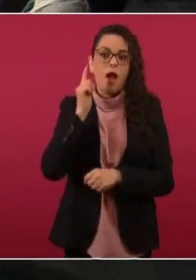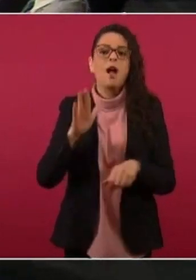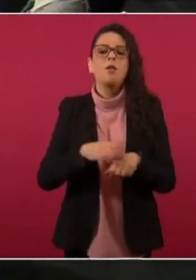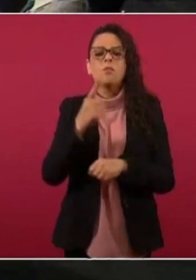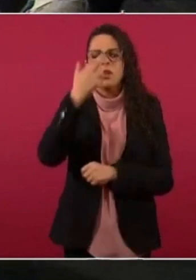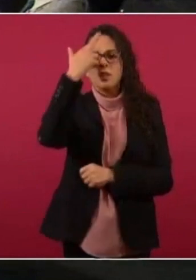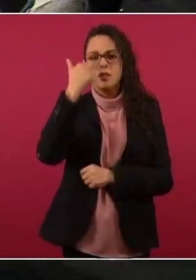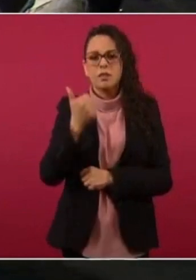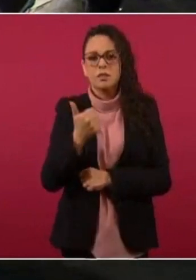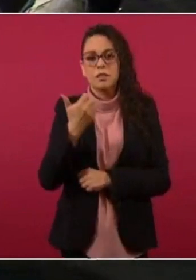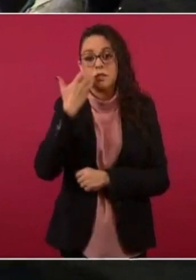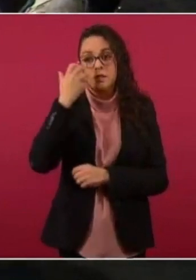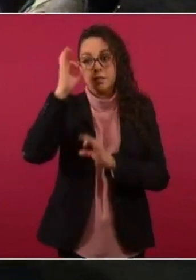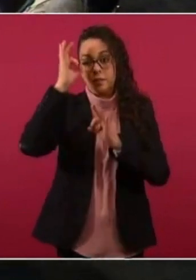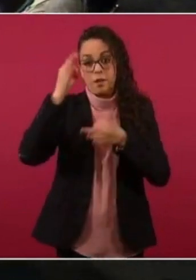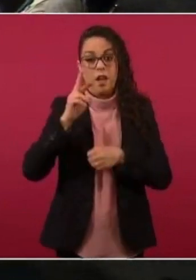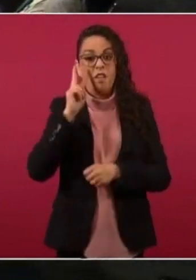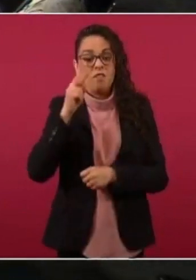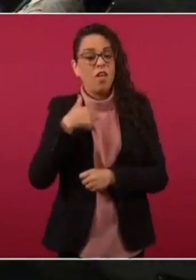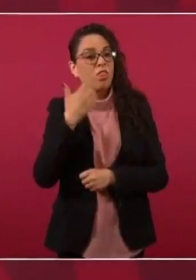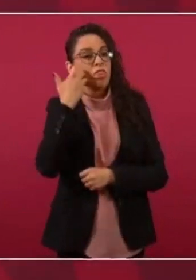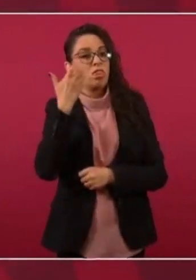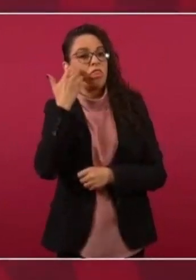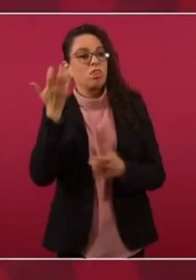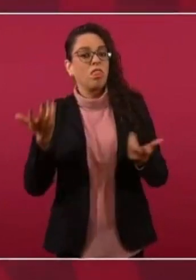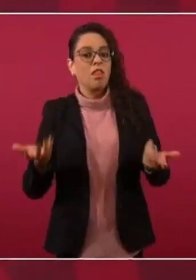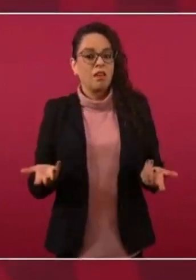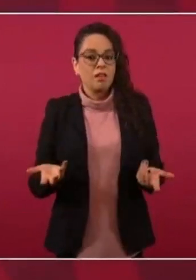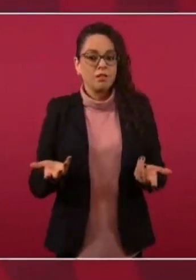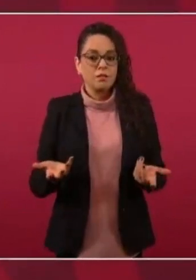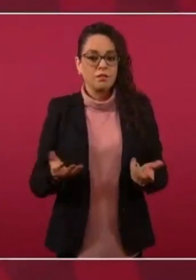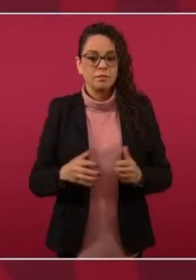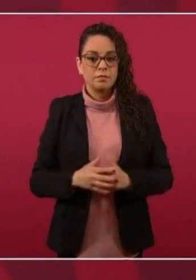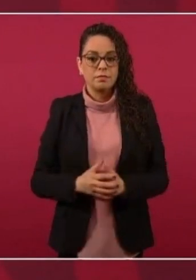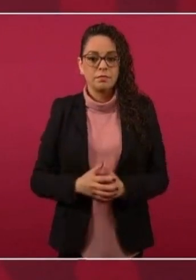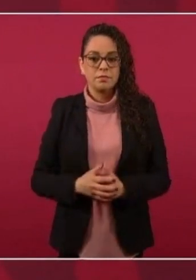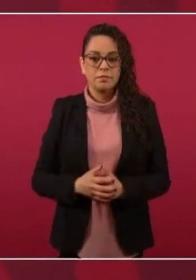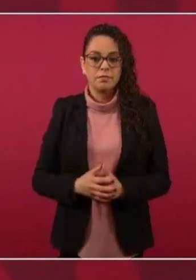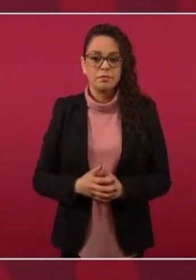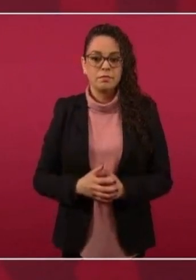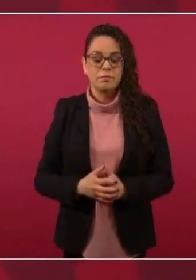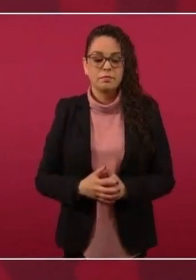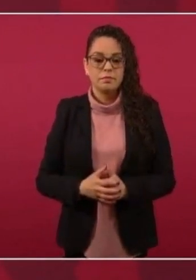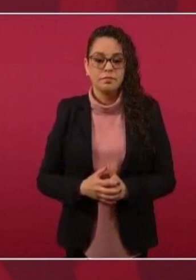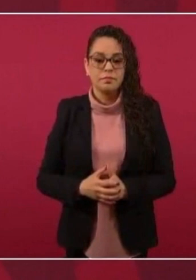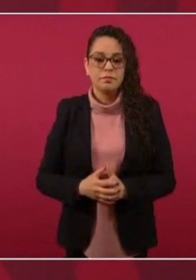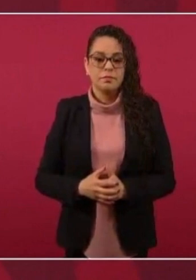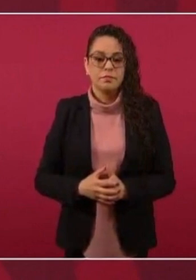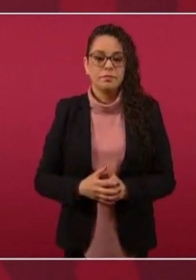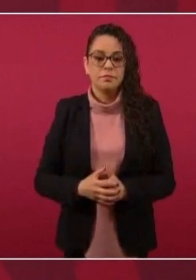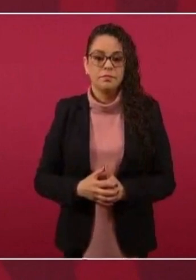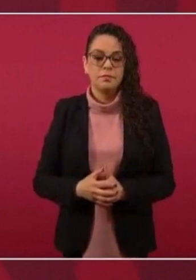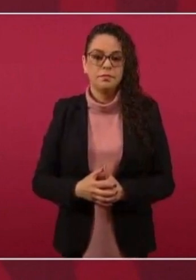exhibicionismo, por damos despacio, sí,